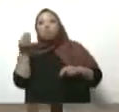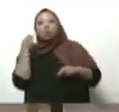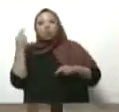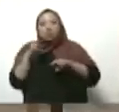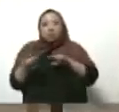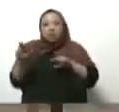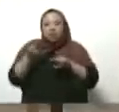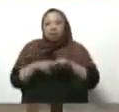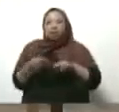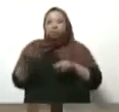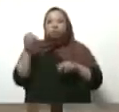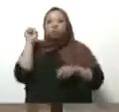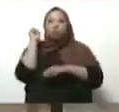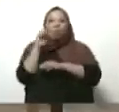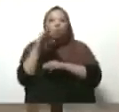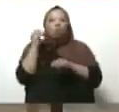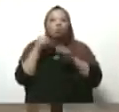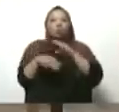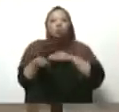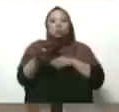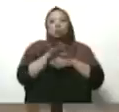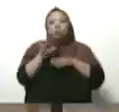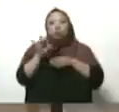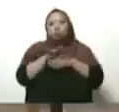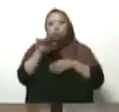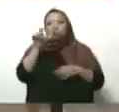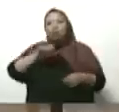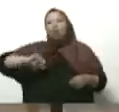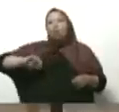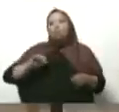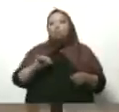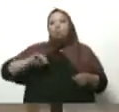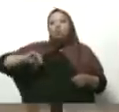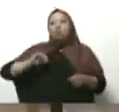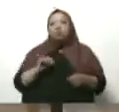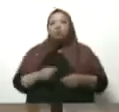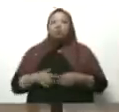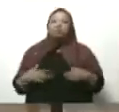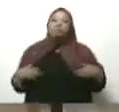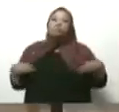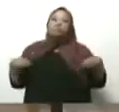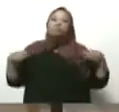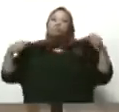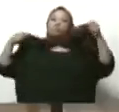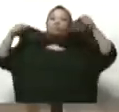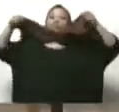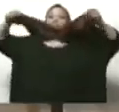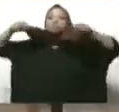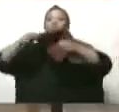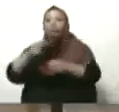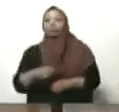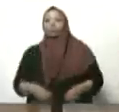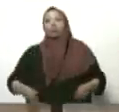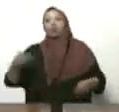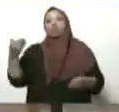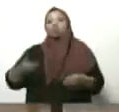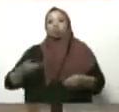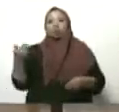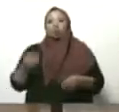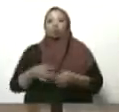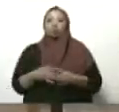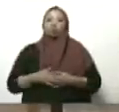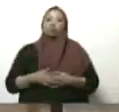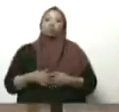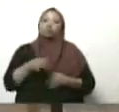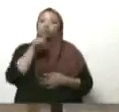consejera de protección funcionarios y funcionarias policiales entre otros es importante señalar que para el